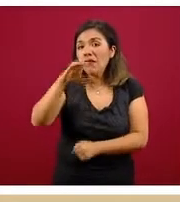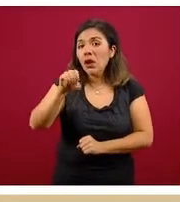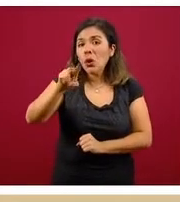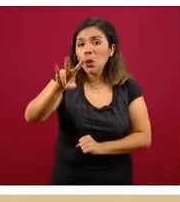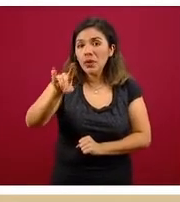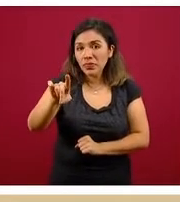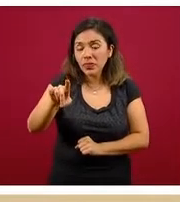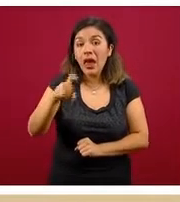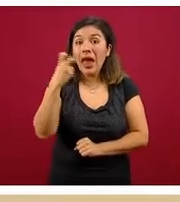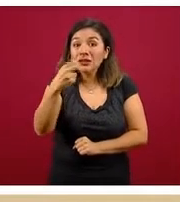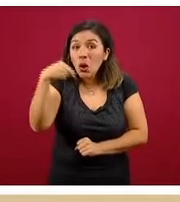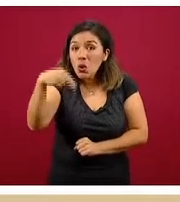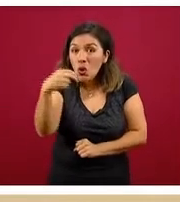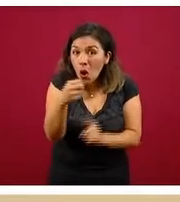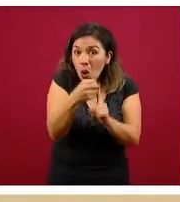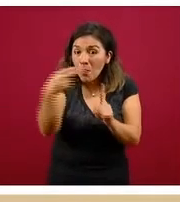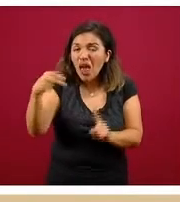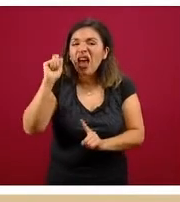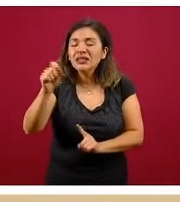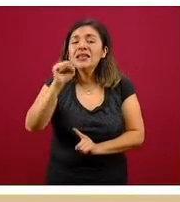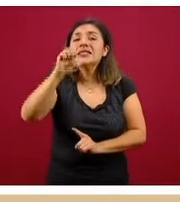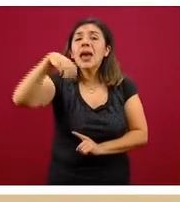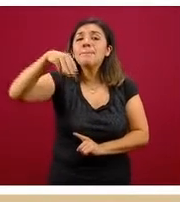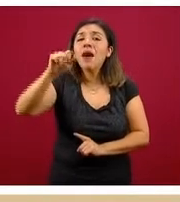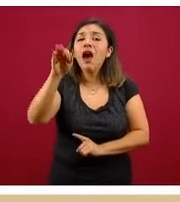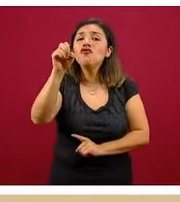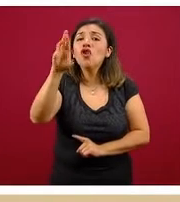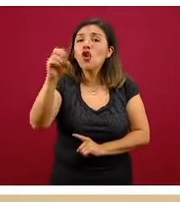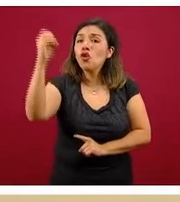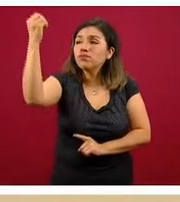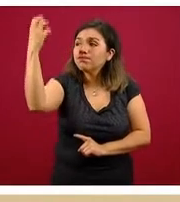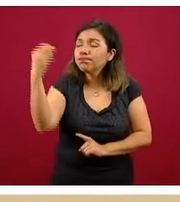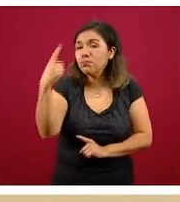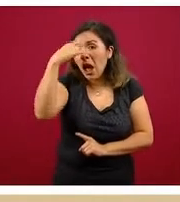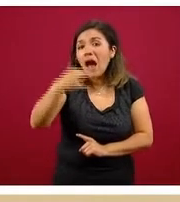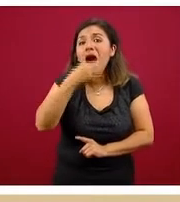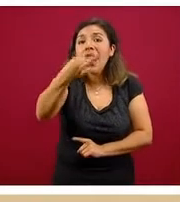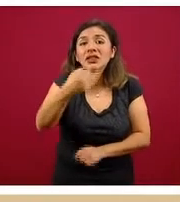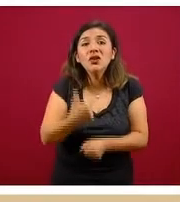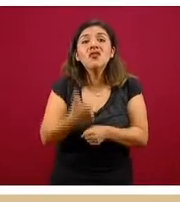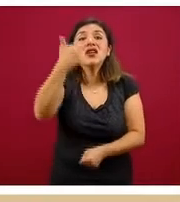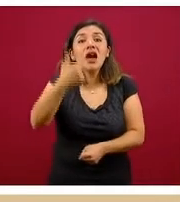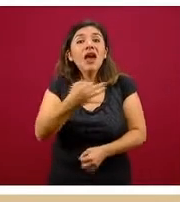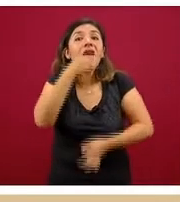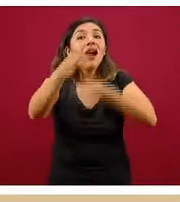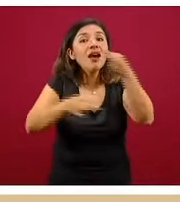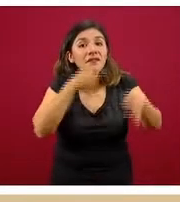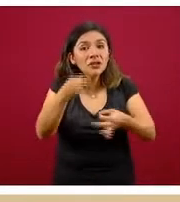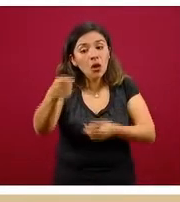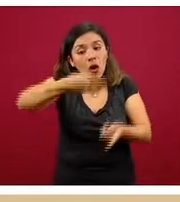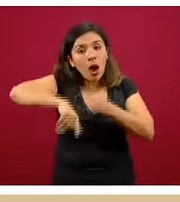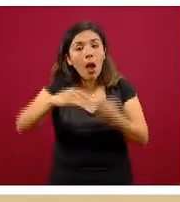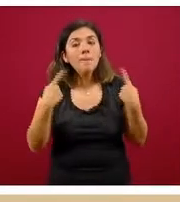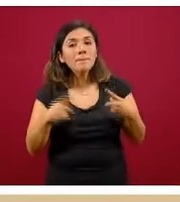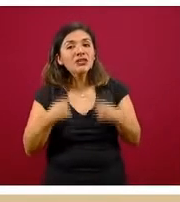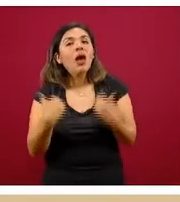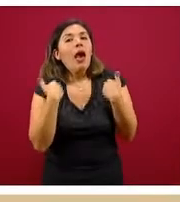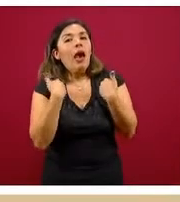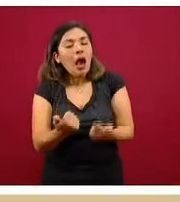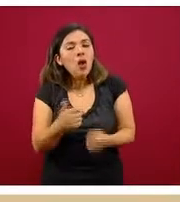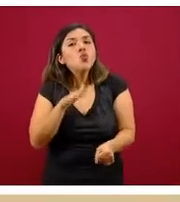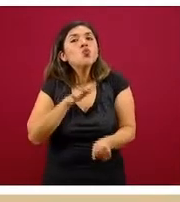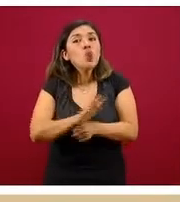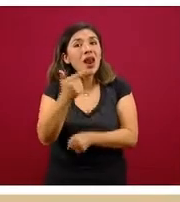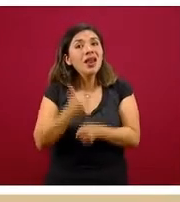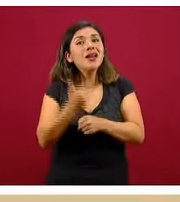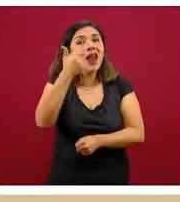COVID. Como su nombre lo dice, es un semáforo de riesgo. La idea es generar un alertamiento a la población de